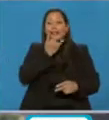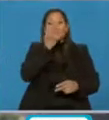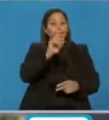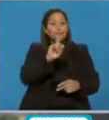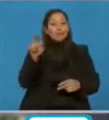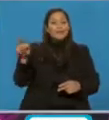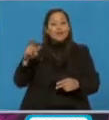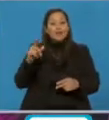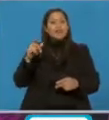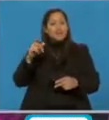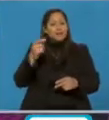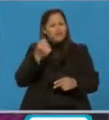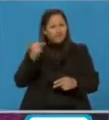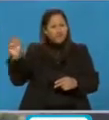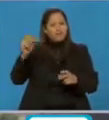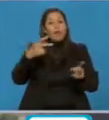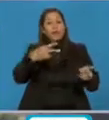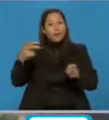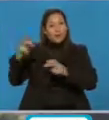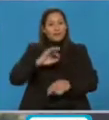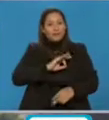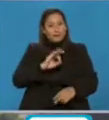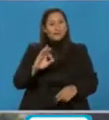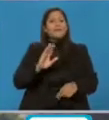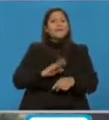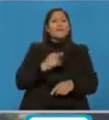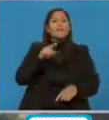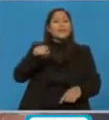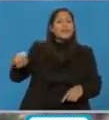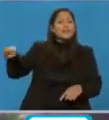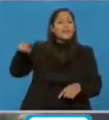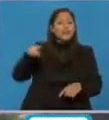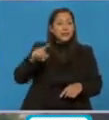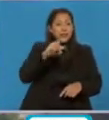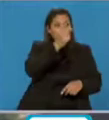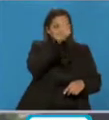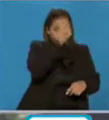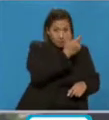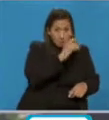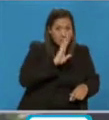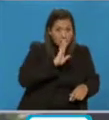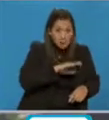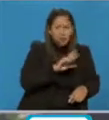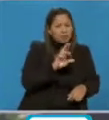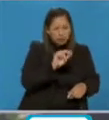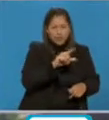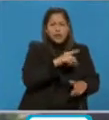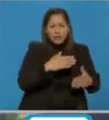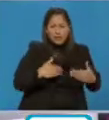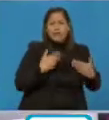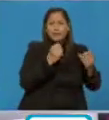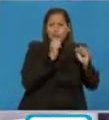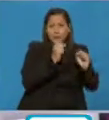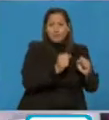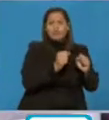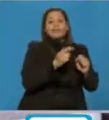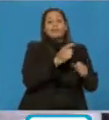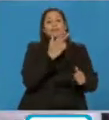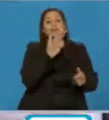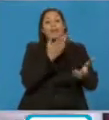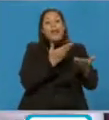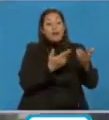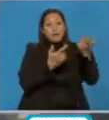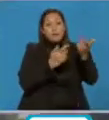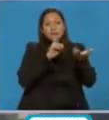mucho para esas transacciones, pero la razón por la que lo utilizan Porque es seguro. no es porque Bitcoin sea malo, sino porque es muy seguro y se está apreciando la Wow.